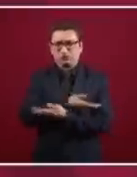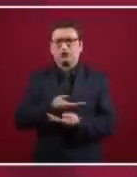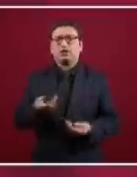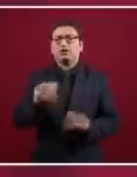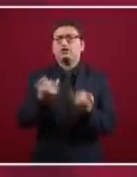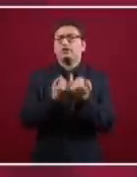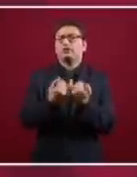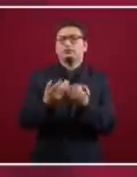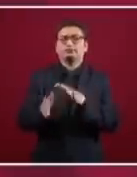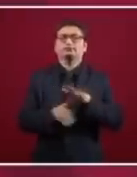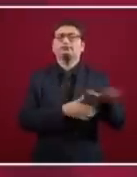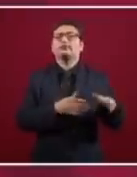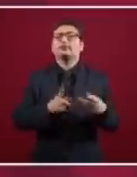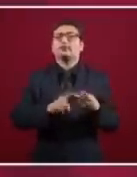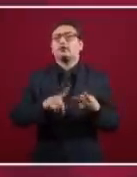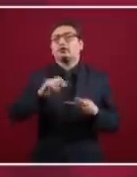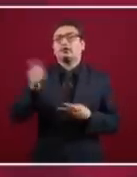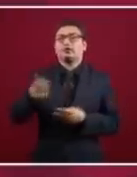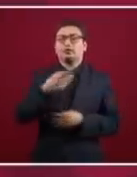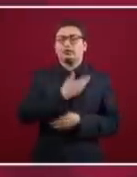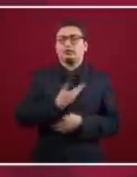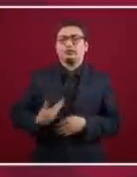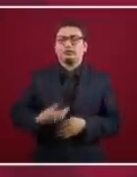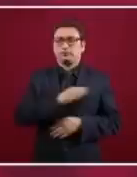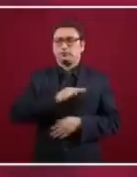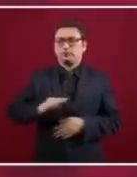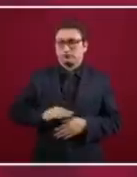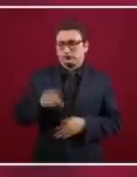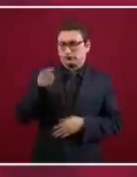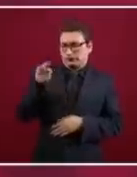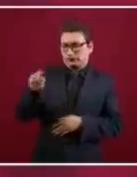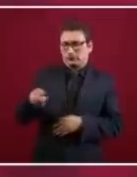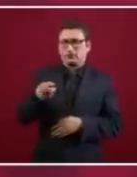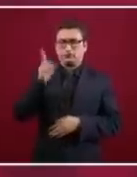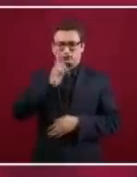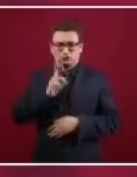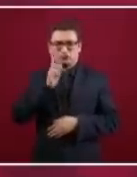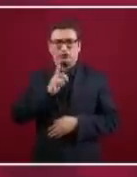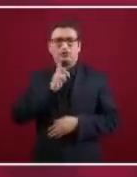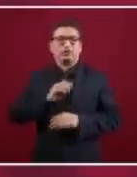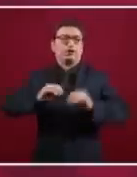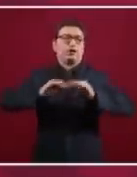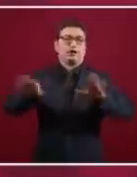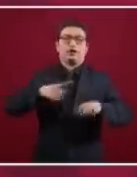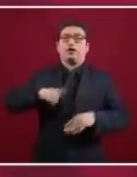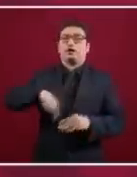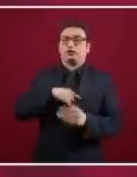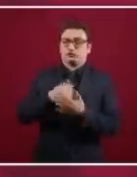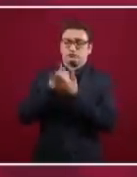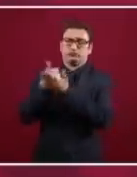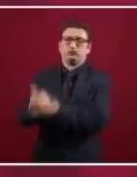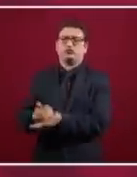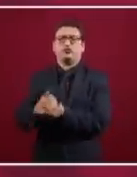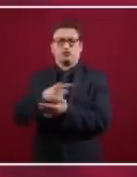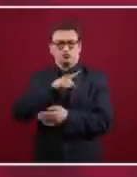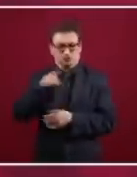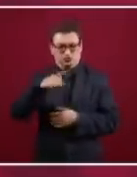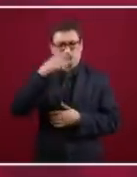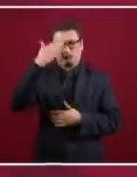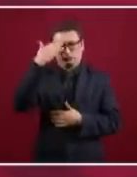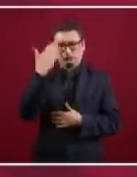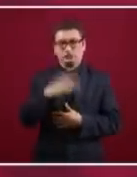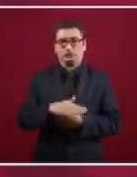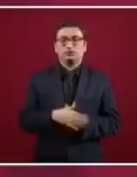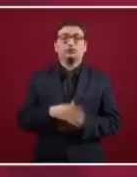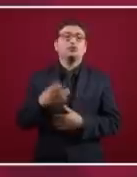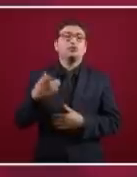a la presidenta municipal desde luego que le estamos dando apoyo ustedes saben que